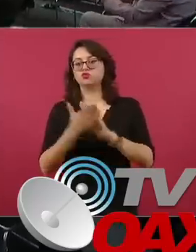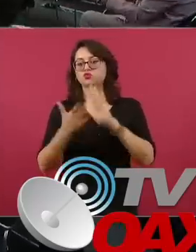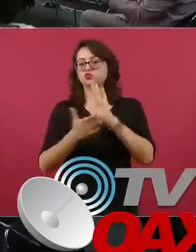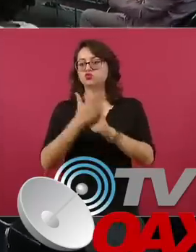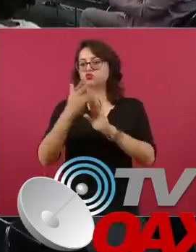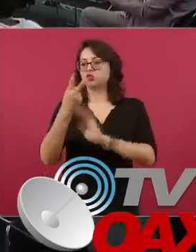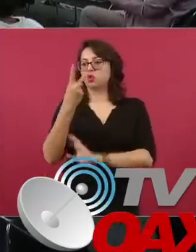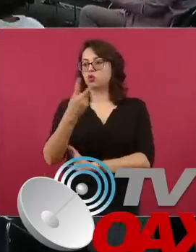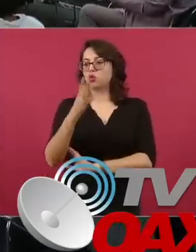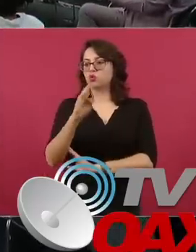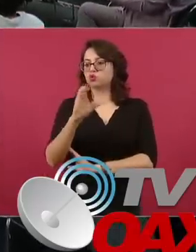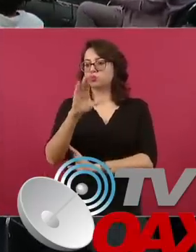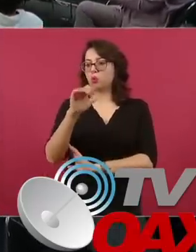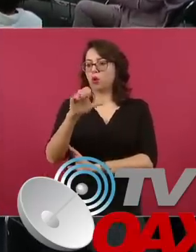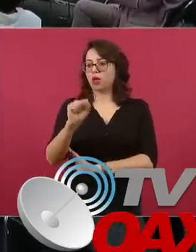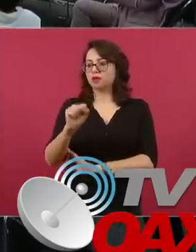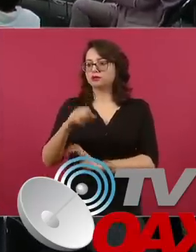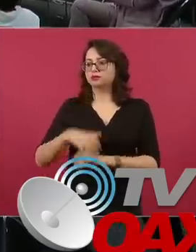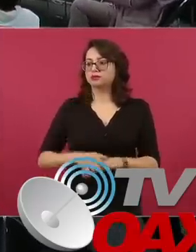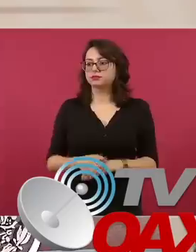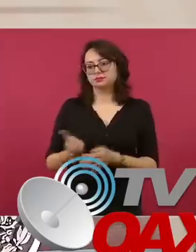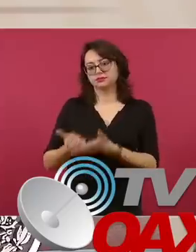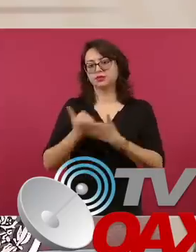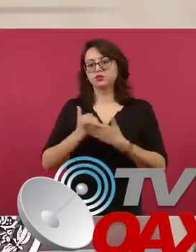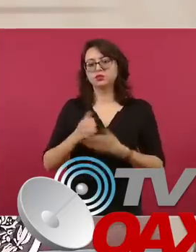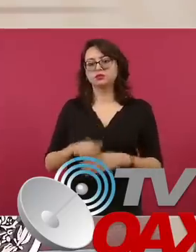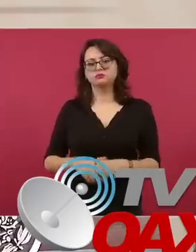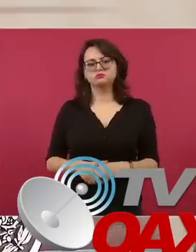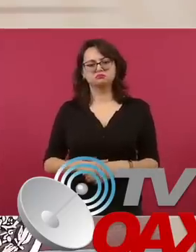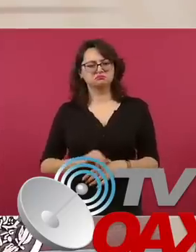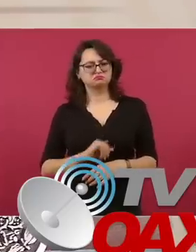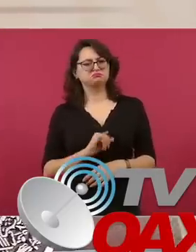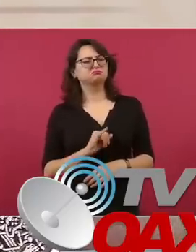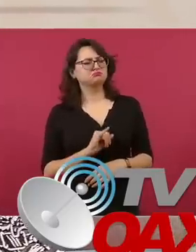de la refinería de Dos Bocas. Entonces,